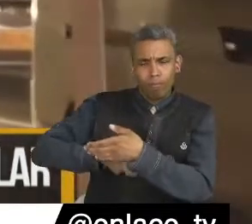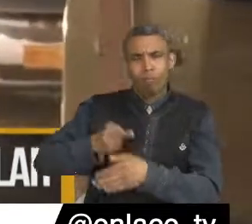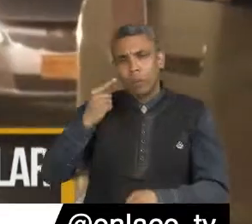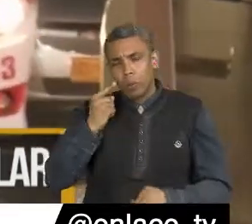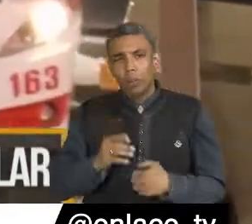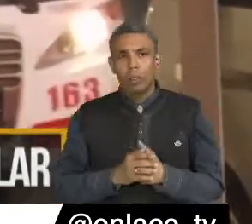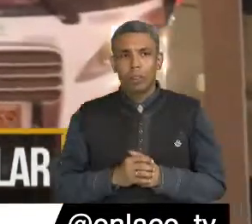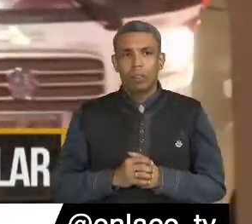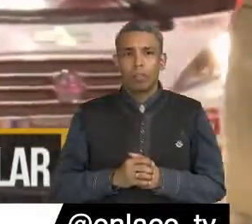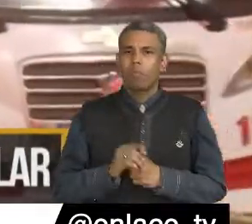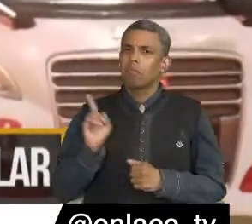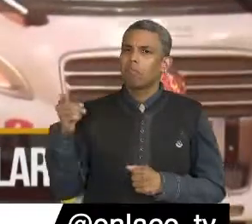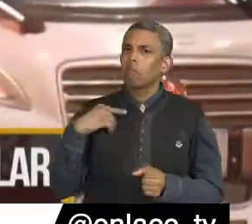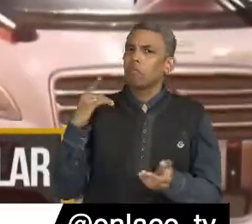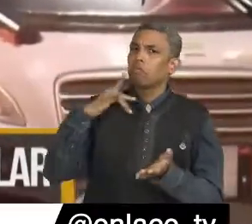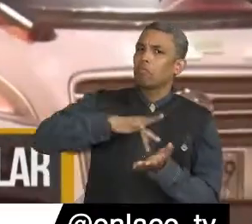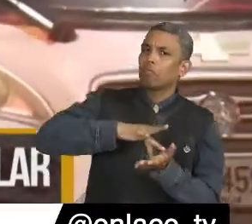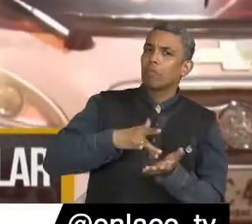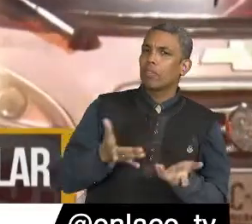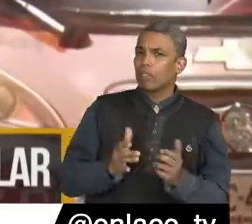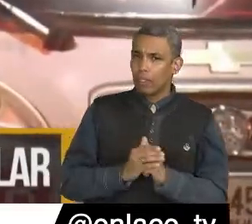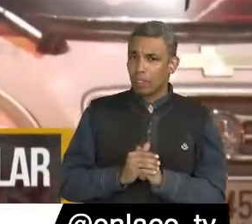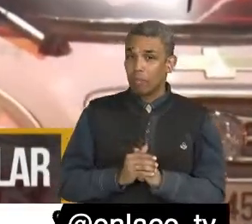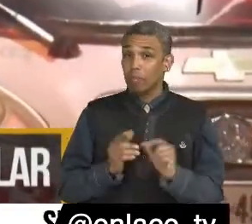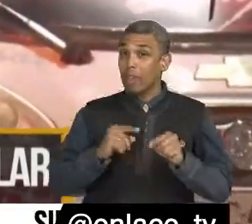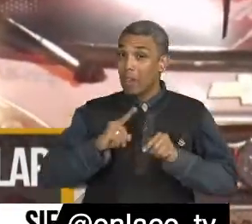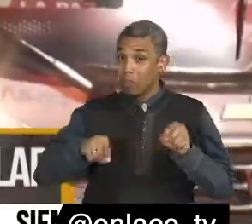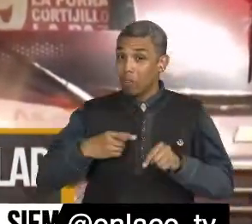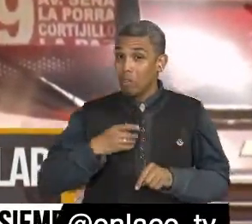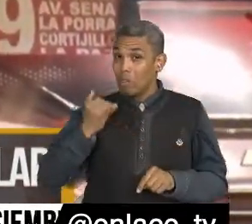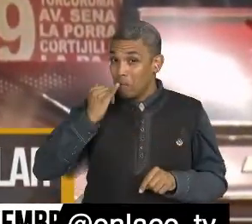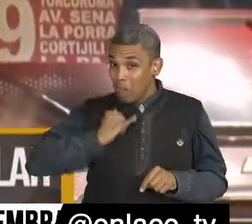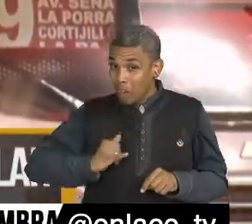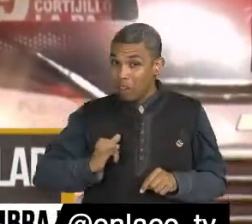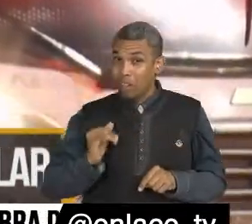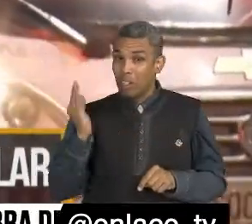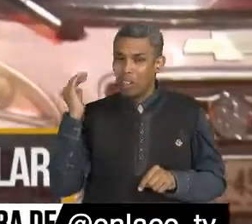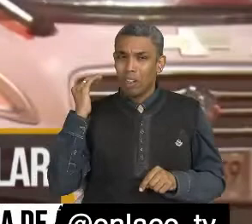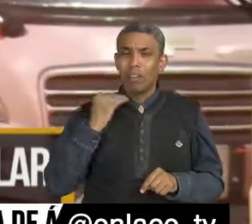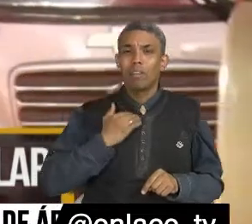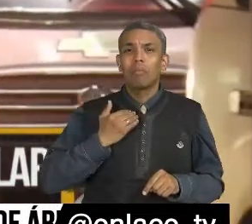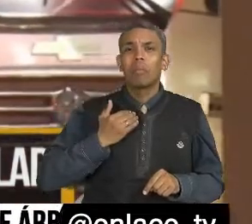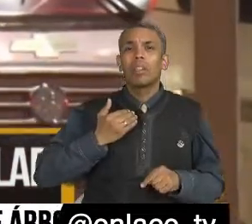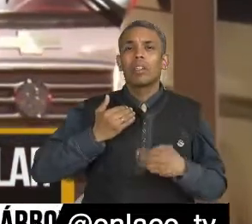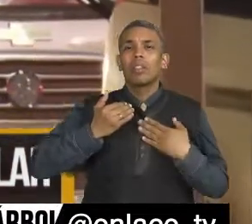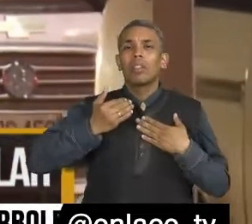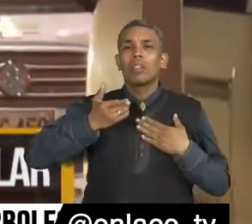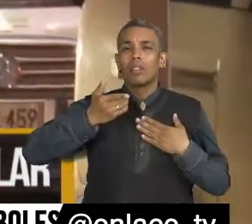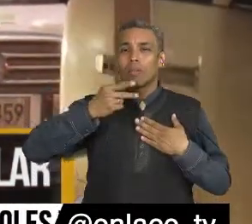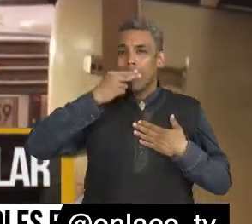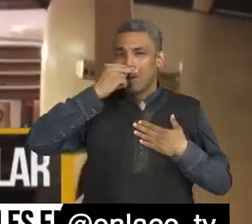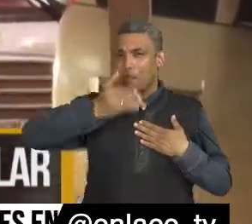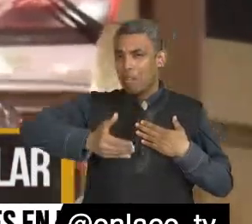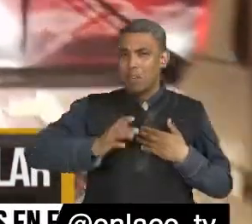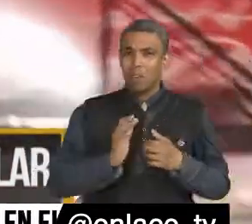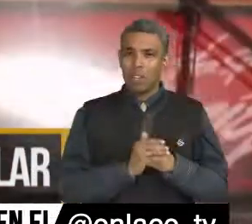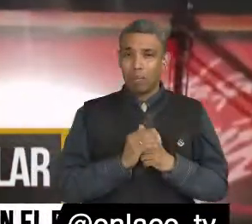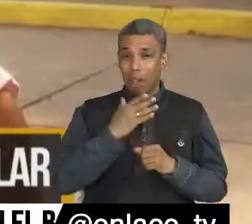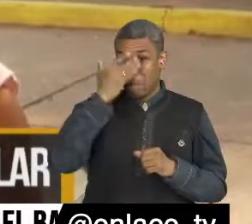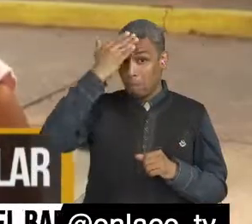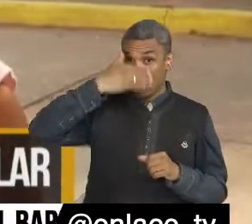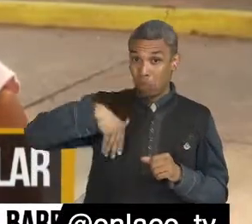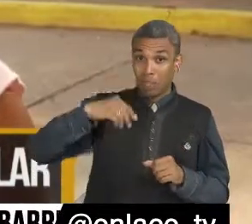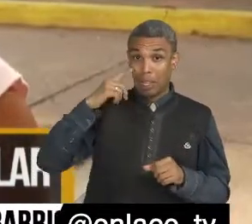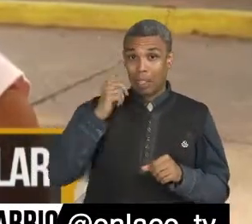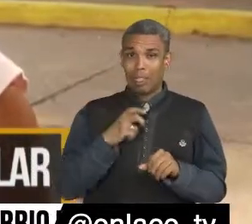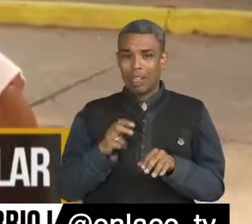la denunciante que esta situación ha generado hechos delicados como la caída reciente de uno de estos menores de una de las busetas en la que son transportados.